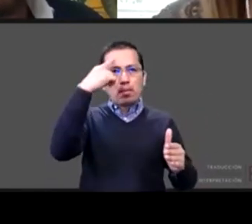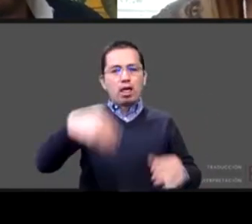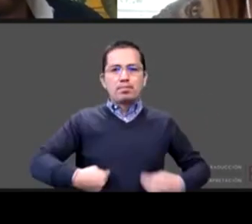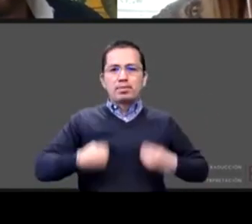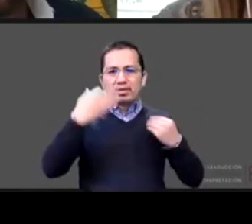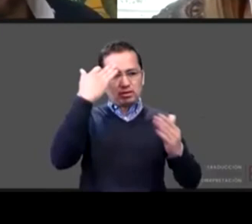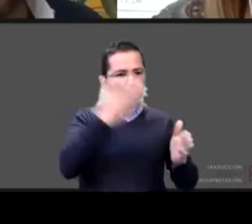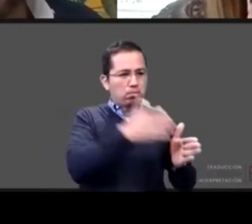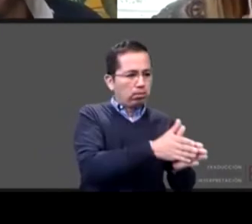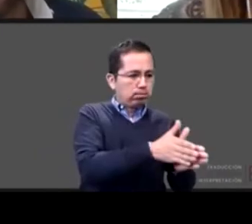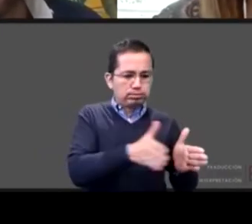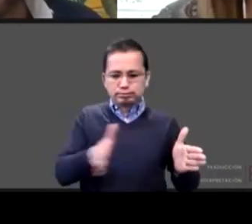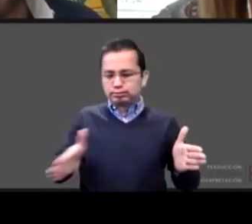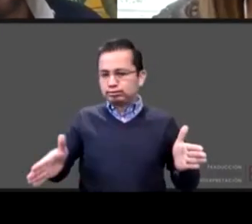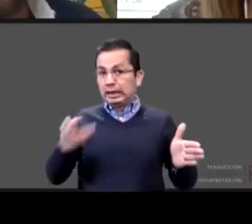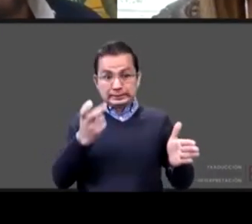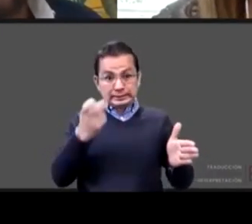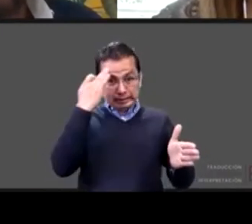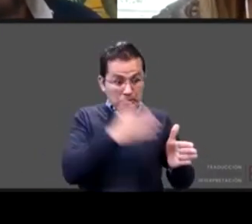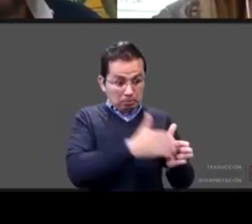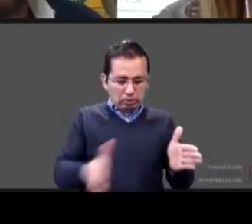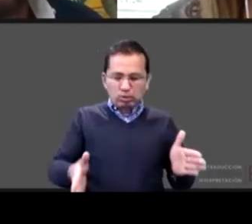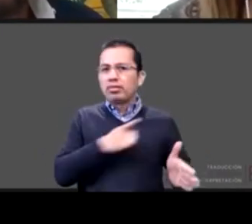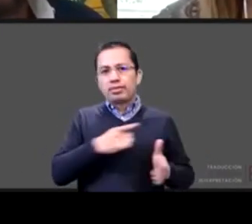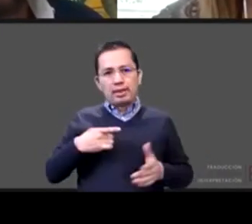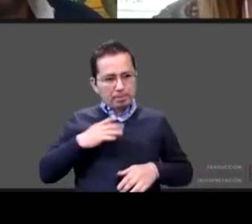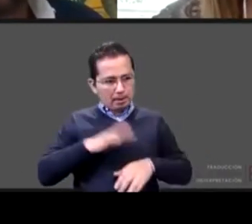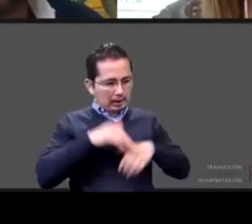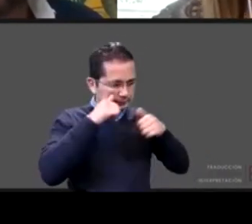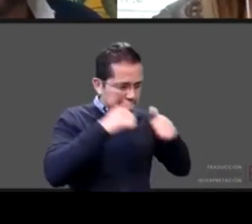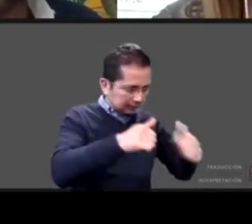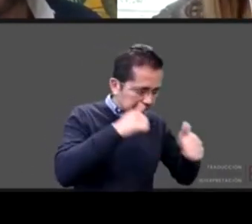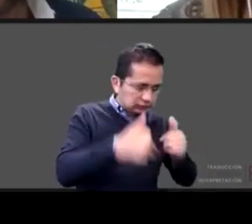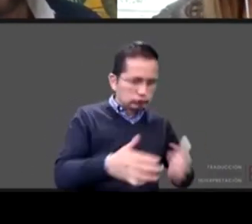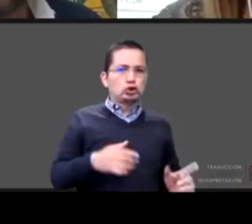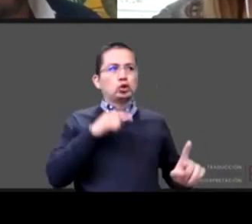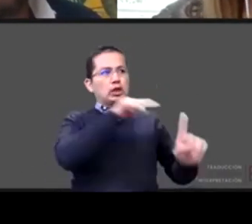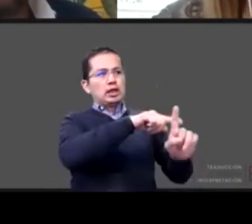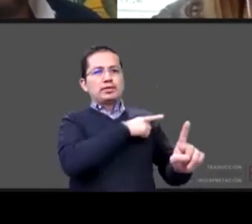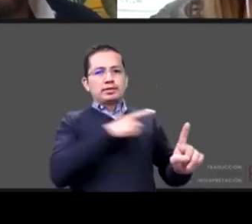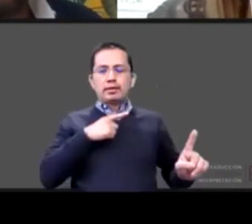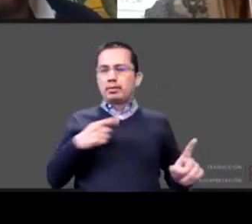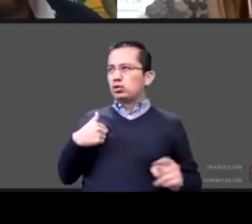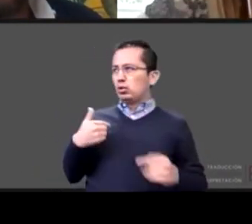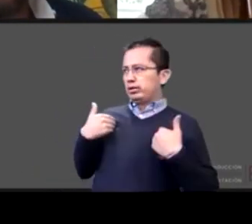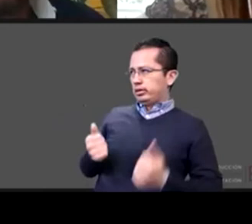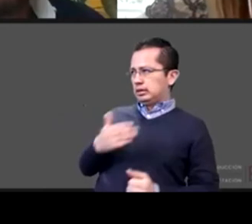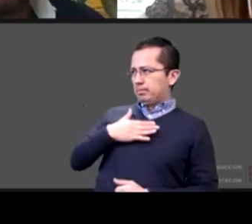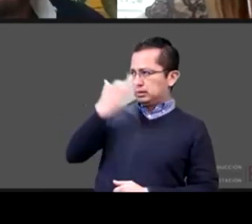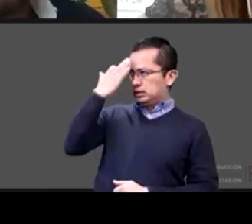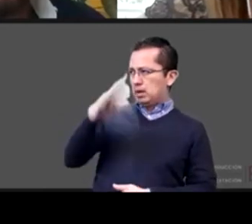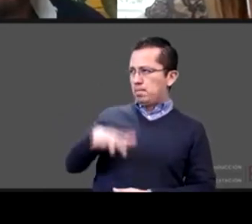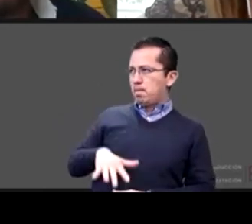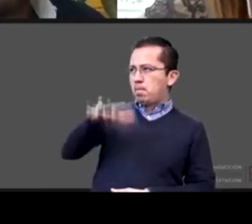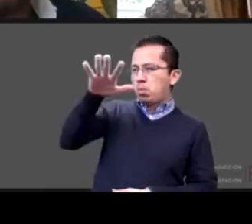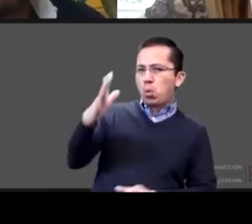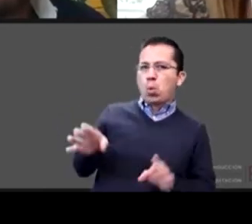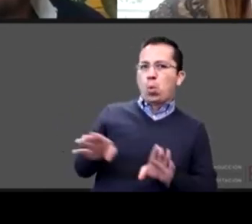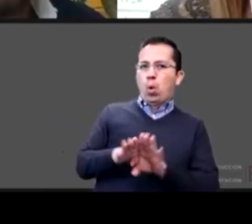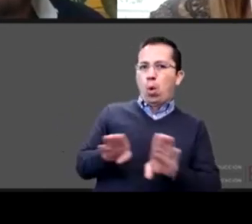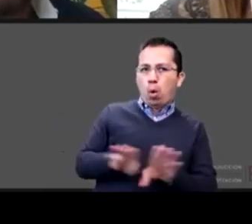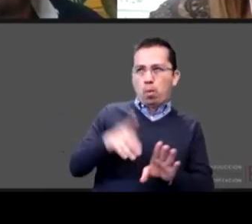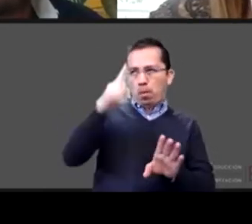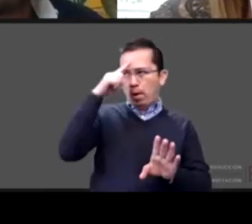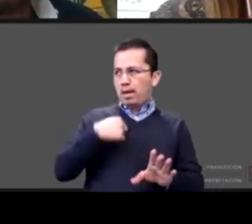una escucha activa, que necesita comprender cuál es y cómo es ese momento de vida. Y a quienes nos acompañen,